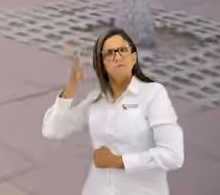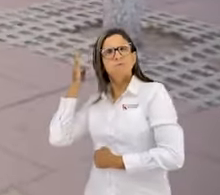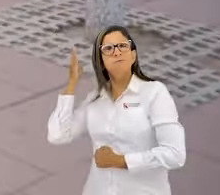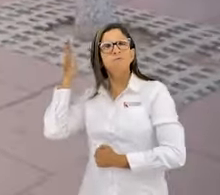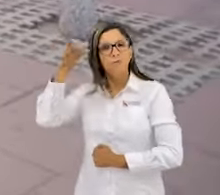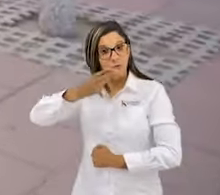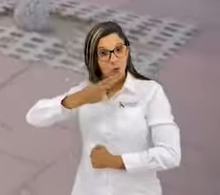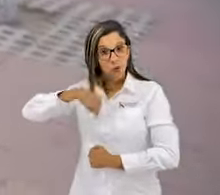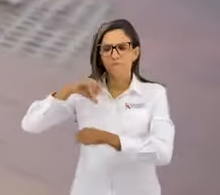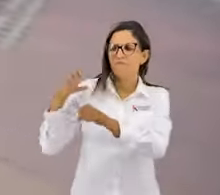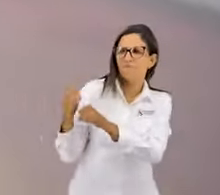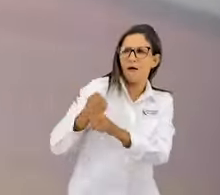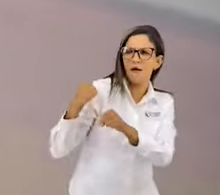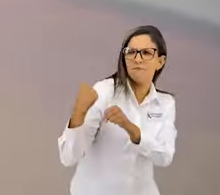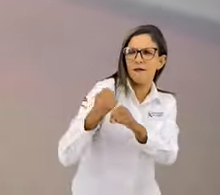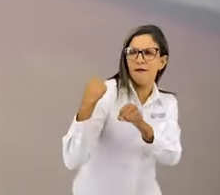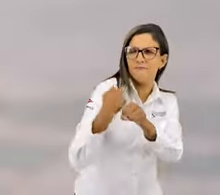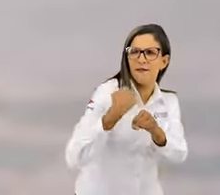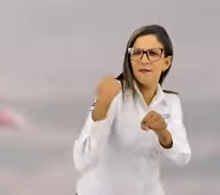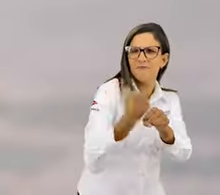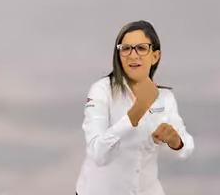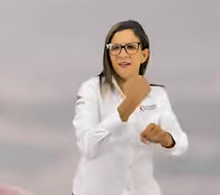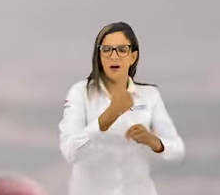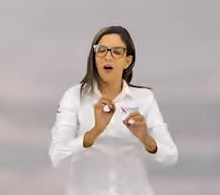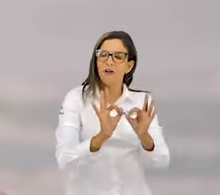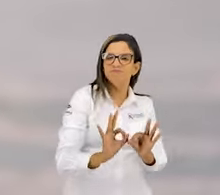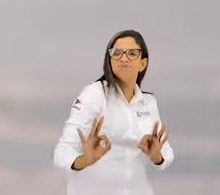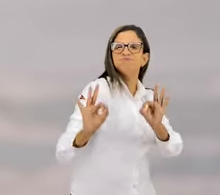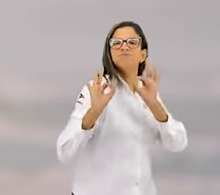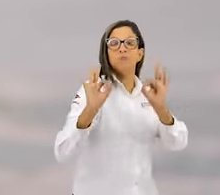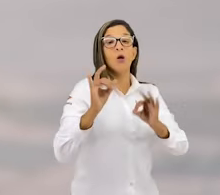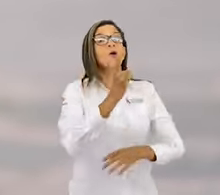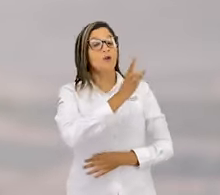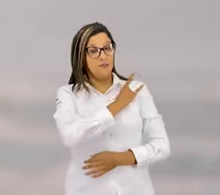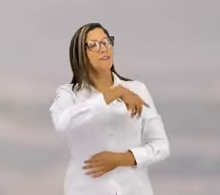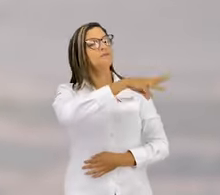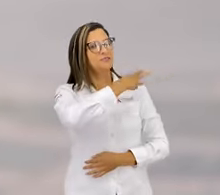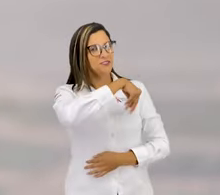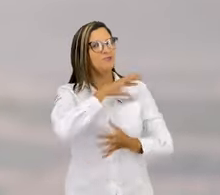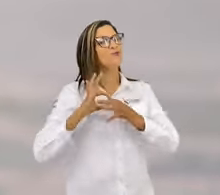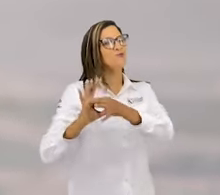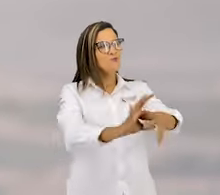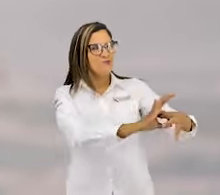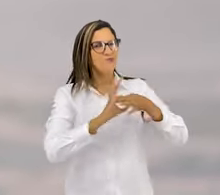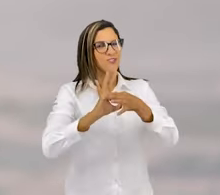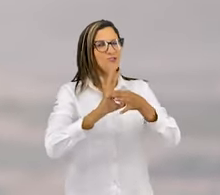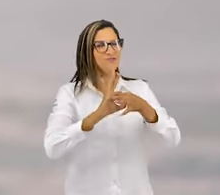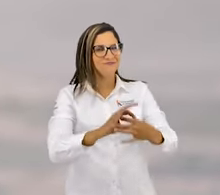Creamos el mañana. Este es nuestro momento. Somos Excelencia. Somos la Universidad del Atlántico.